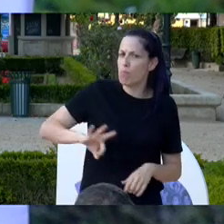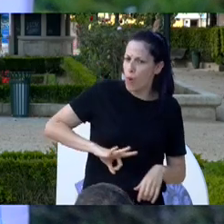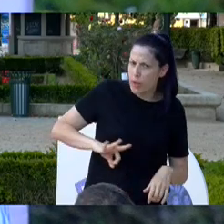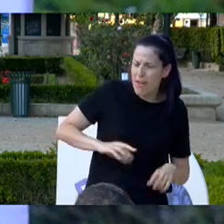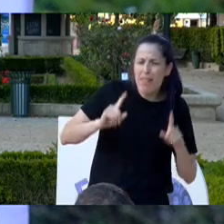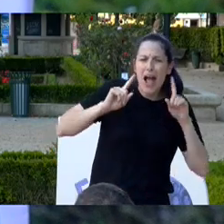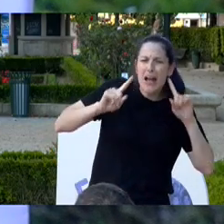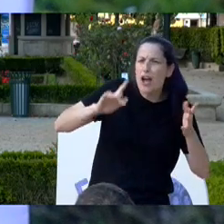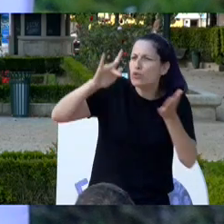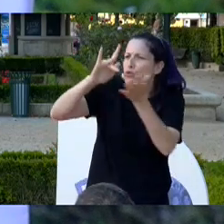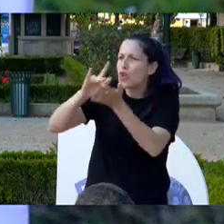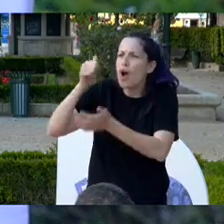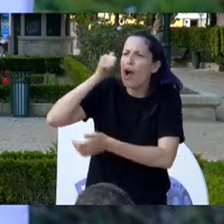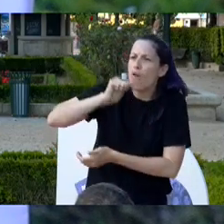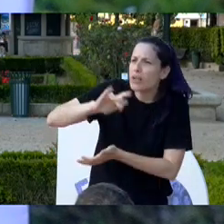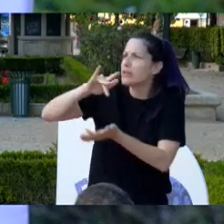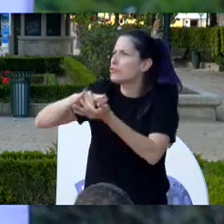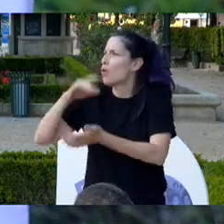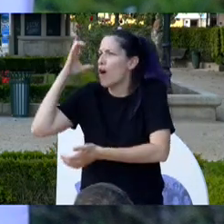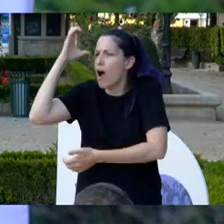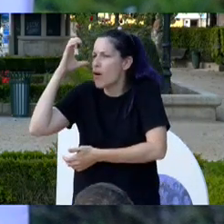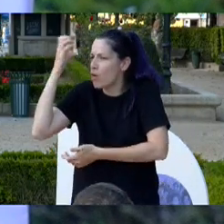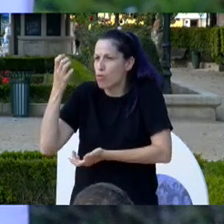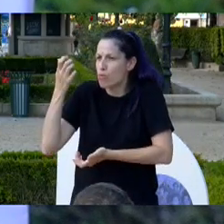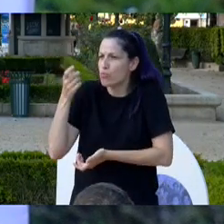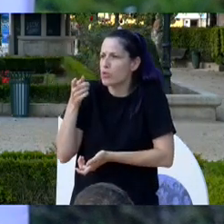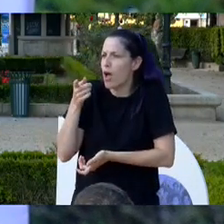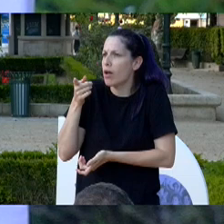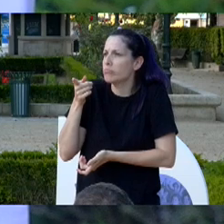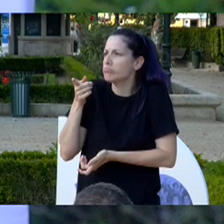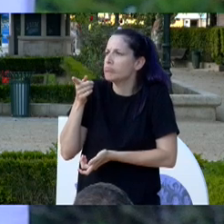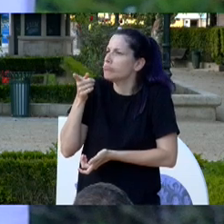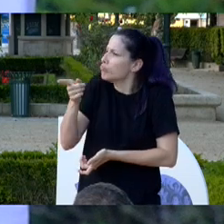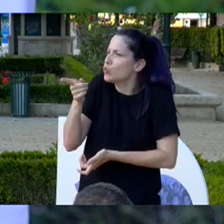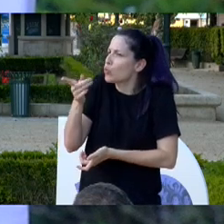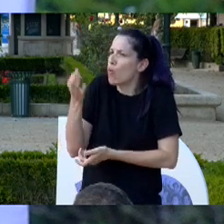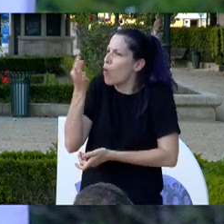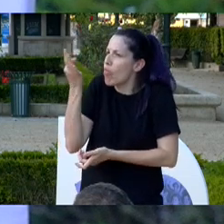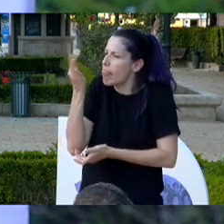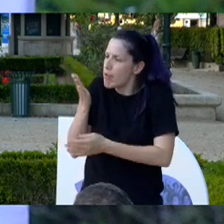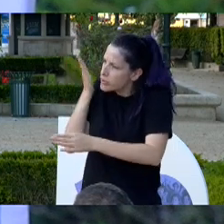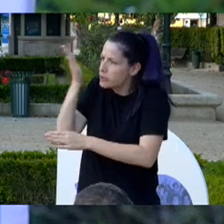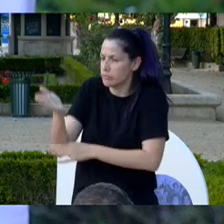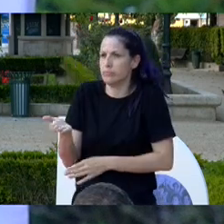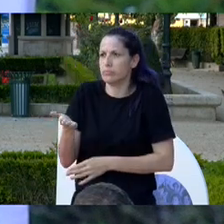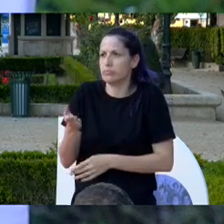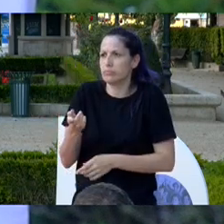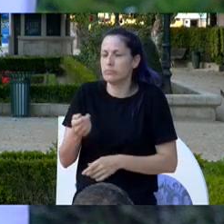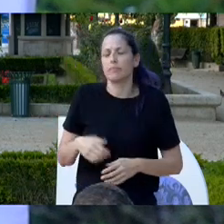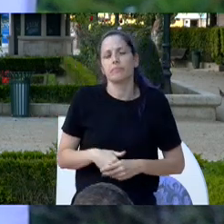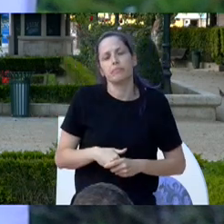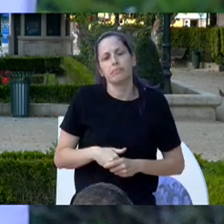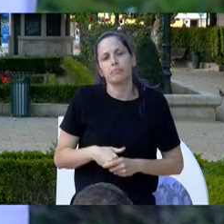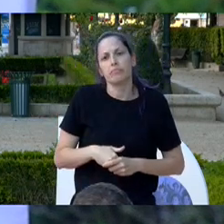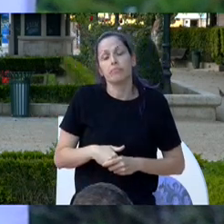senón Ourense ou Coruña, porque ti non vas cortar a túa carreira.